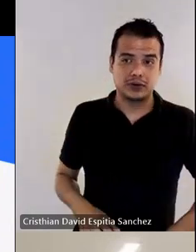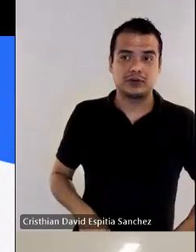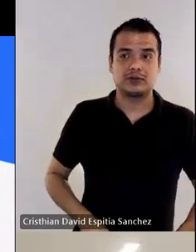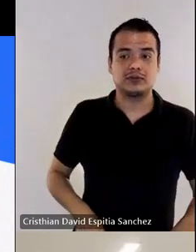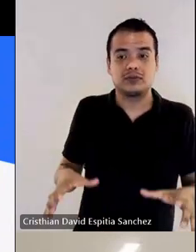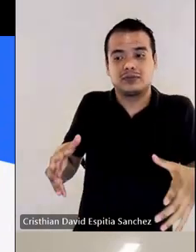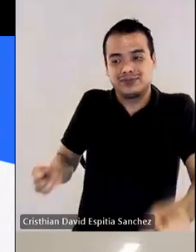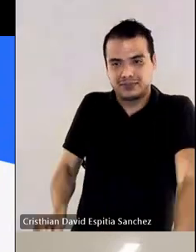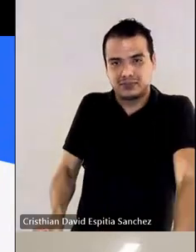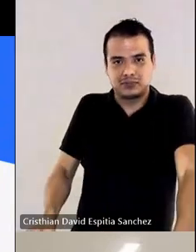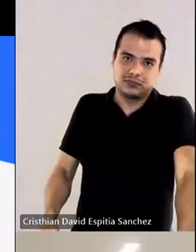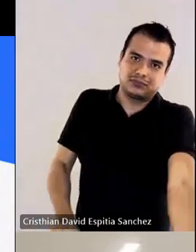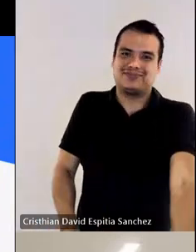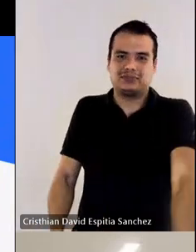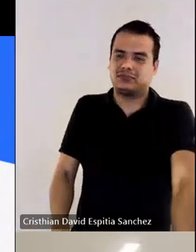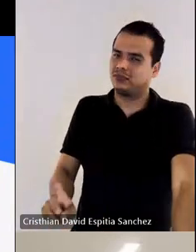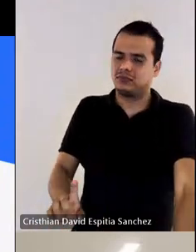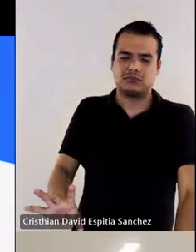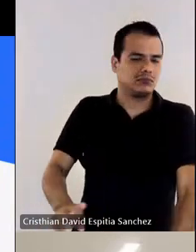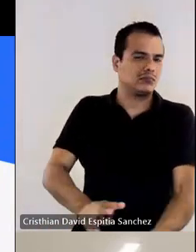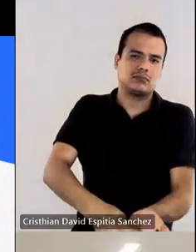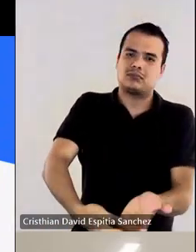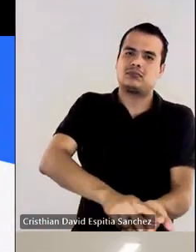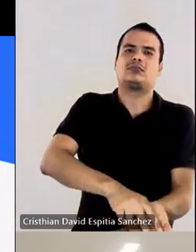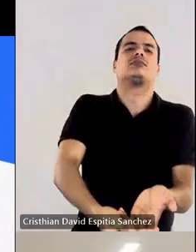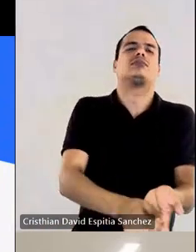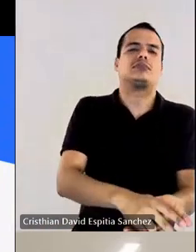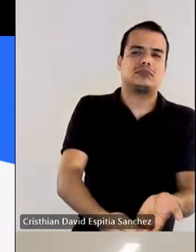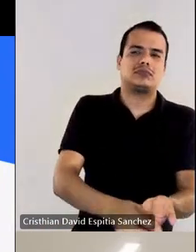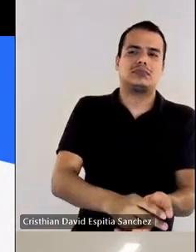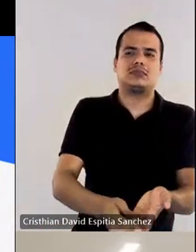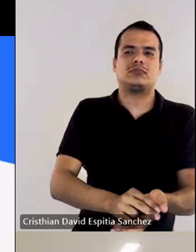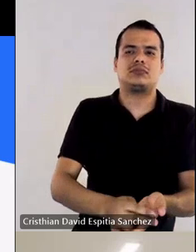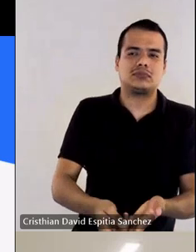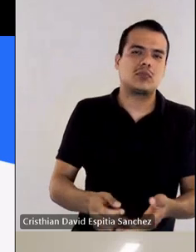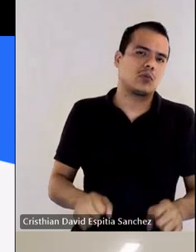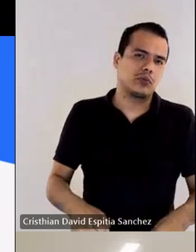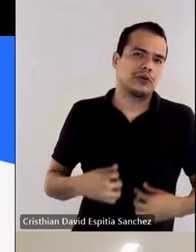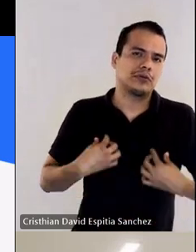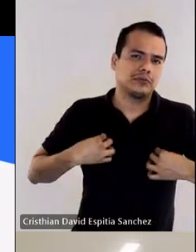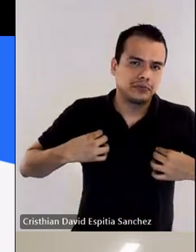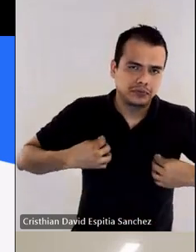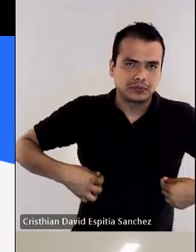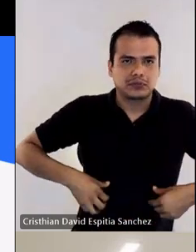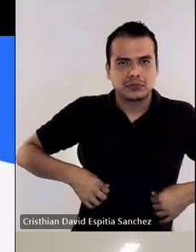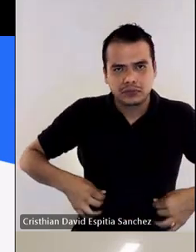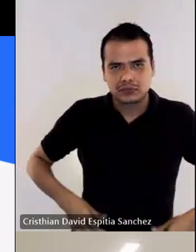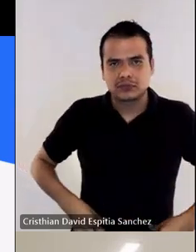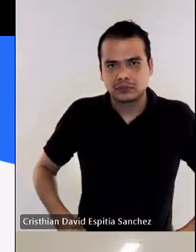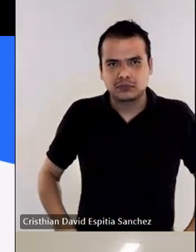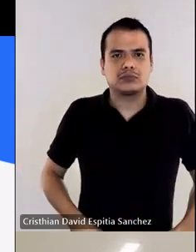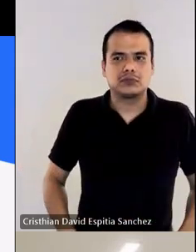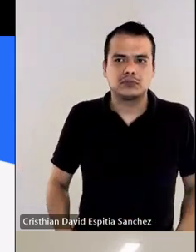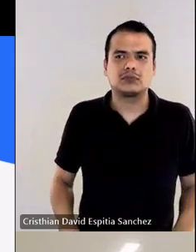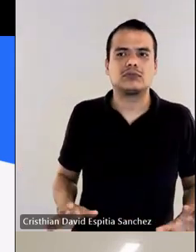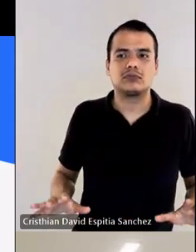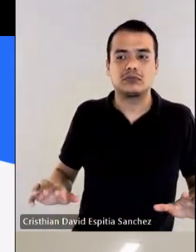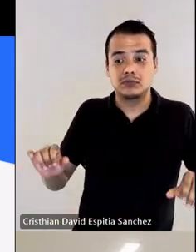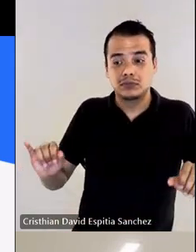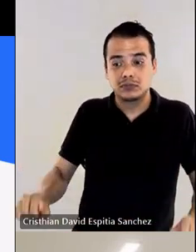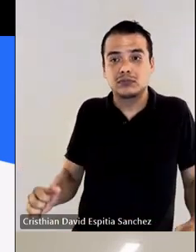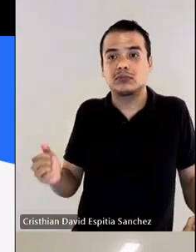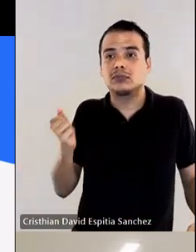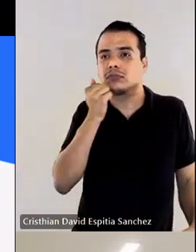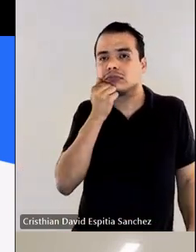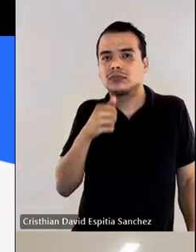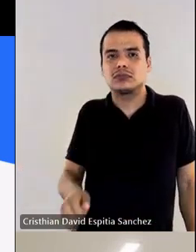sujeten, déjelo que libremente convulsione, de pronto despojarle un poco sus prendas de vestir muy apretaditas, no inmovilizarlo y nada